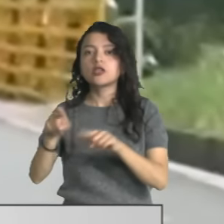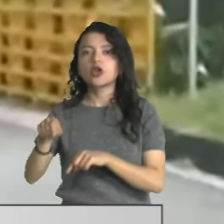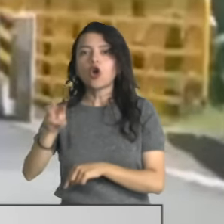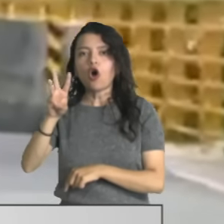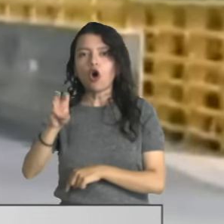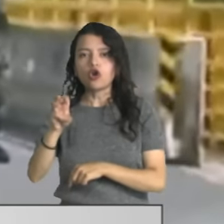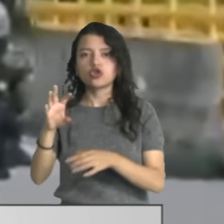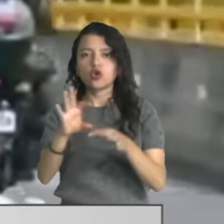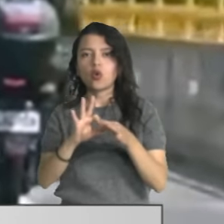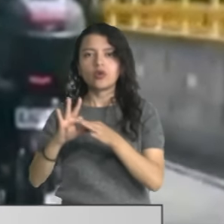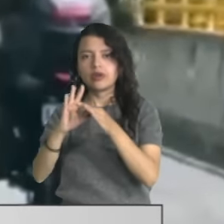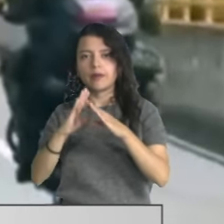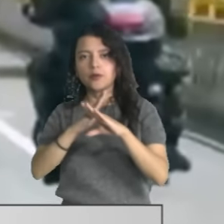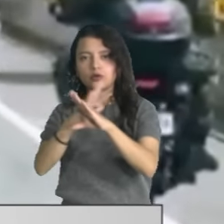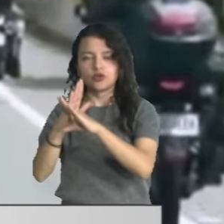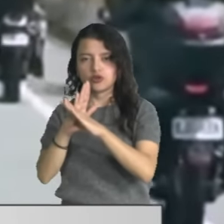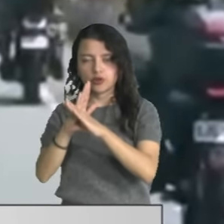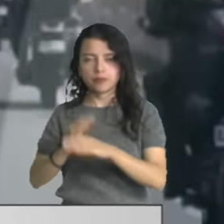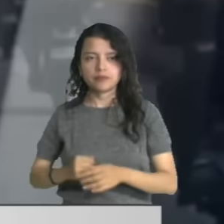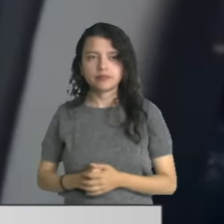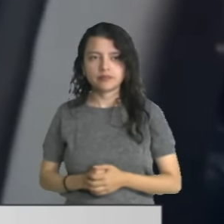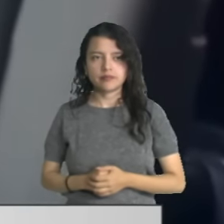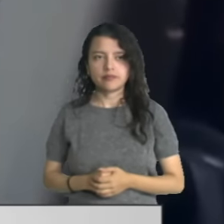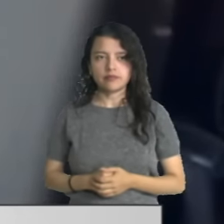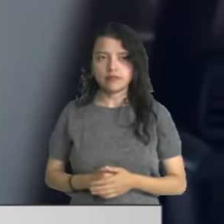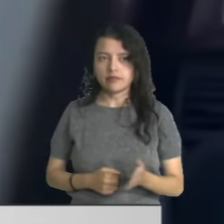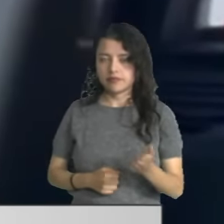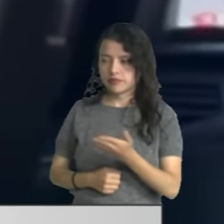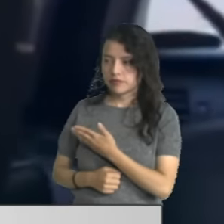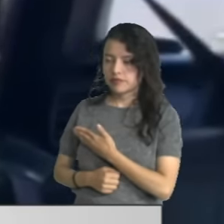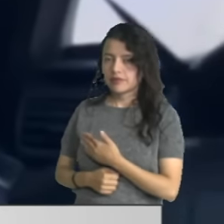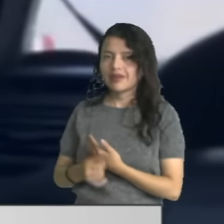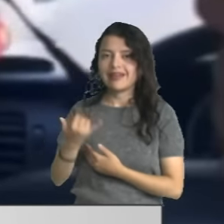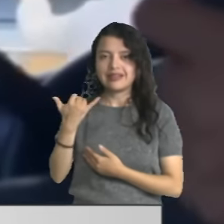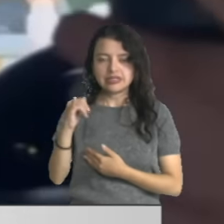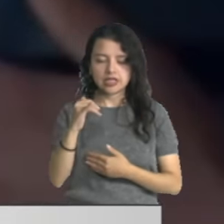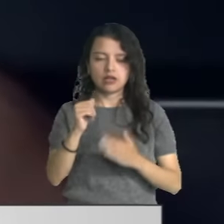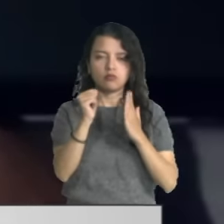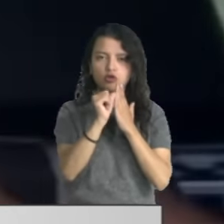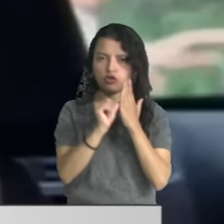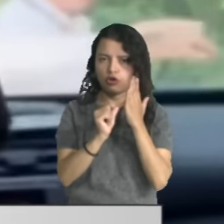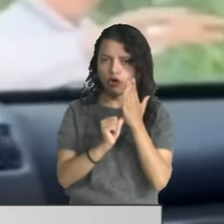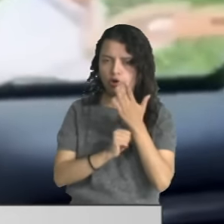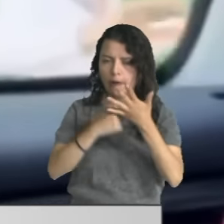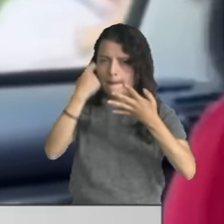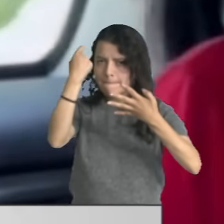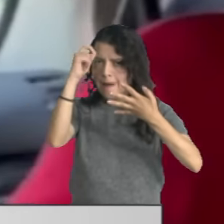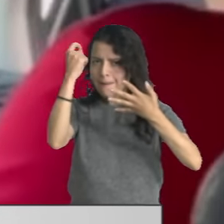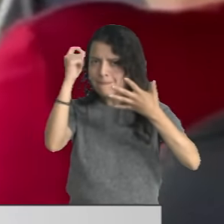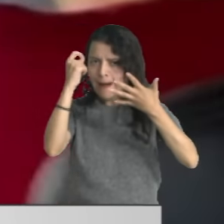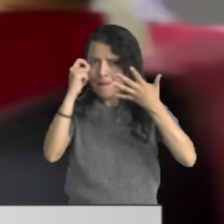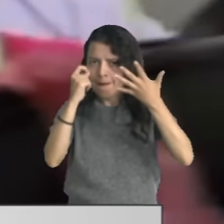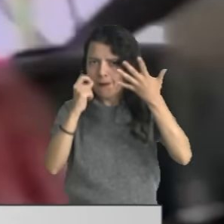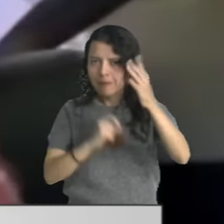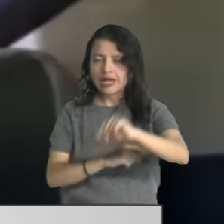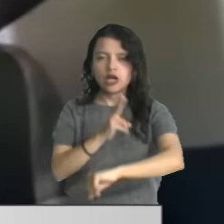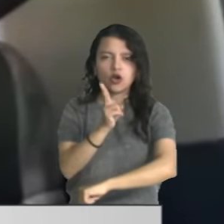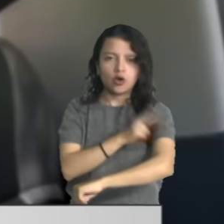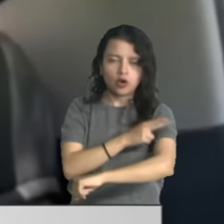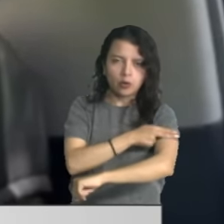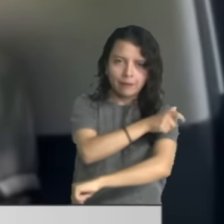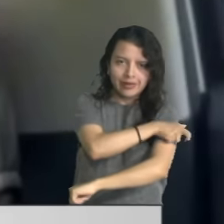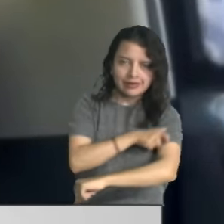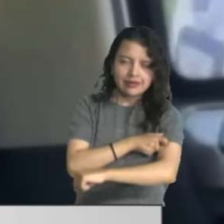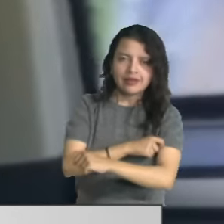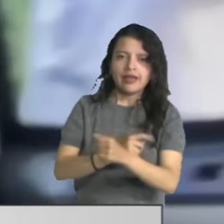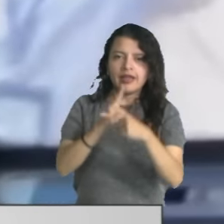sorprendidos en la caravana. Noticentro 1CMI conoció que ya se efectuaron los protocolos con el Comité Internacional de la Cruz Roja